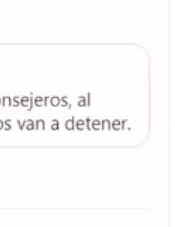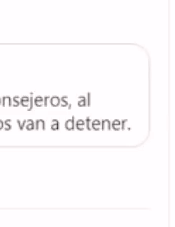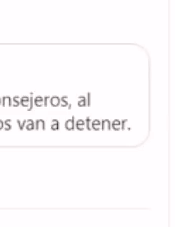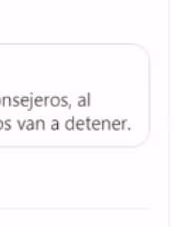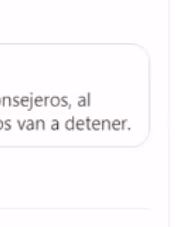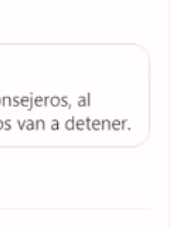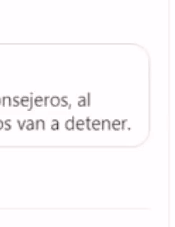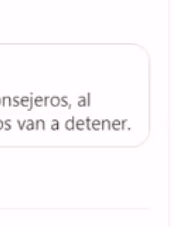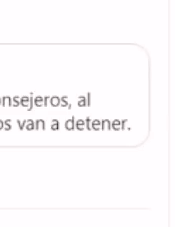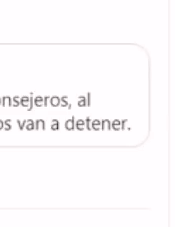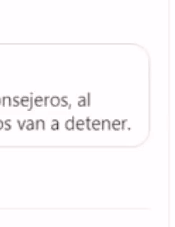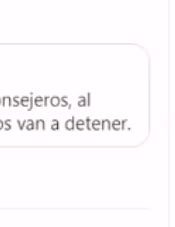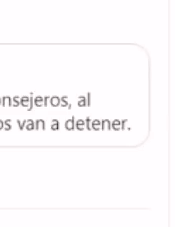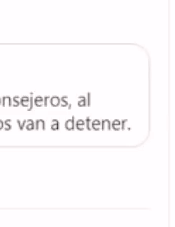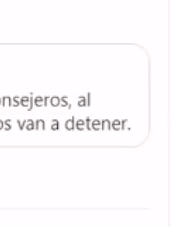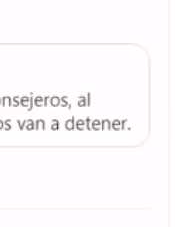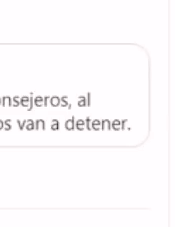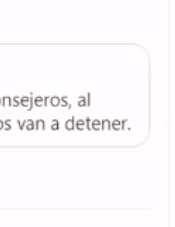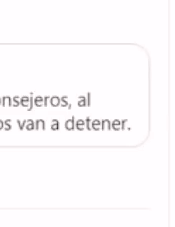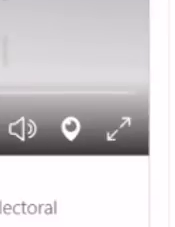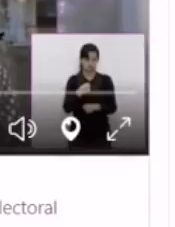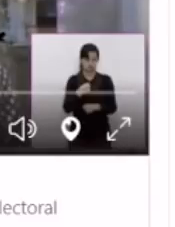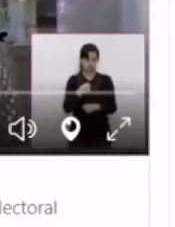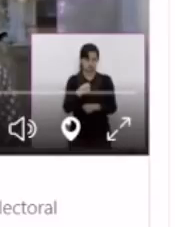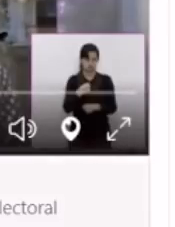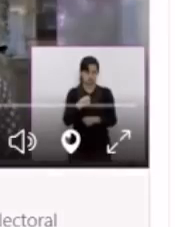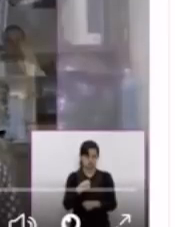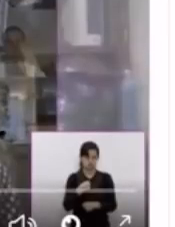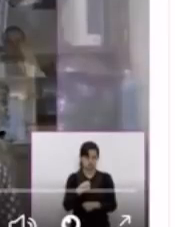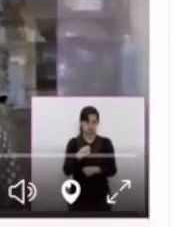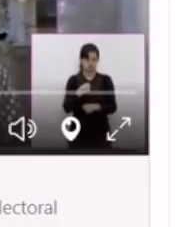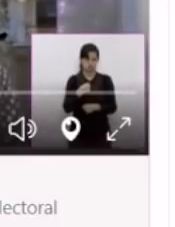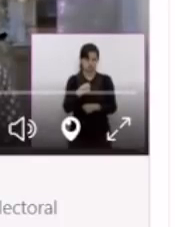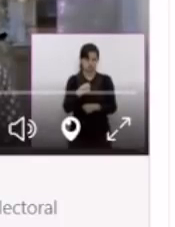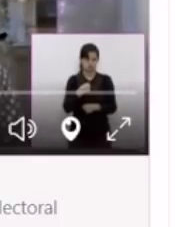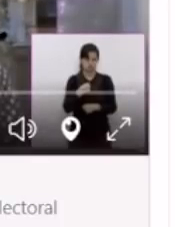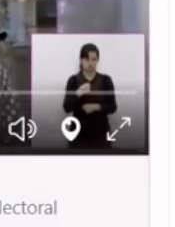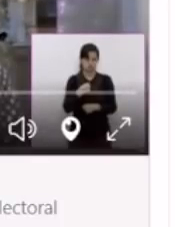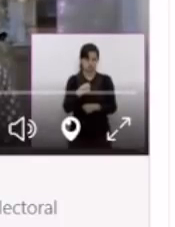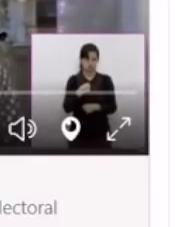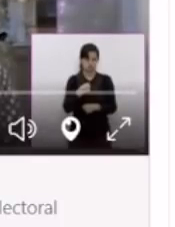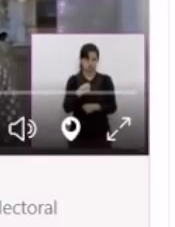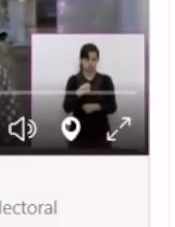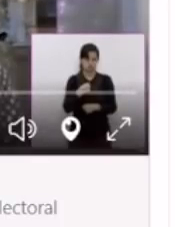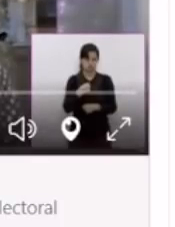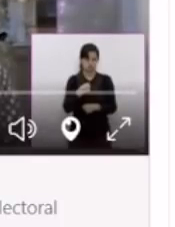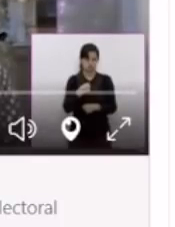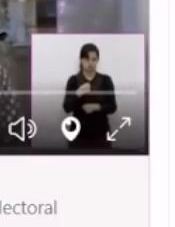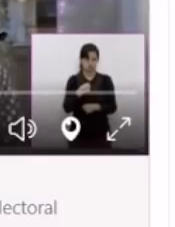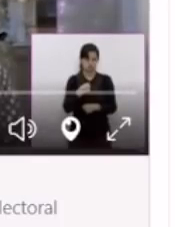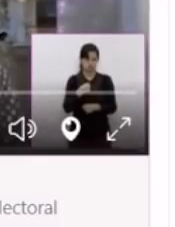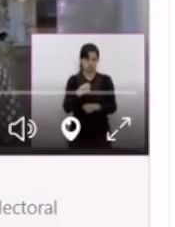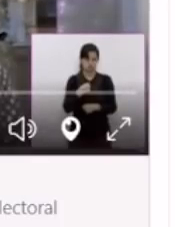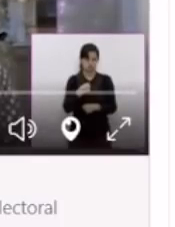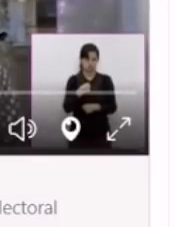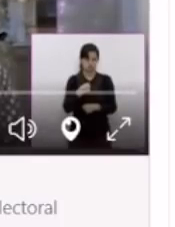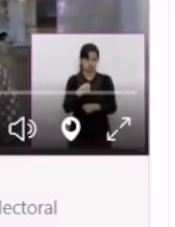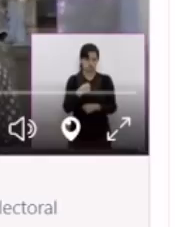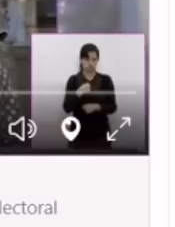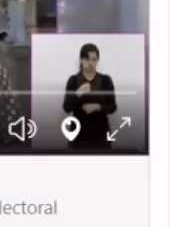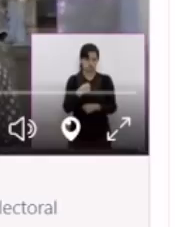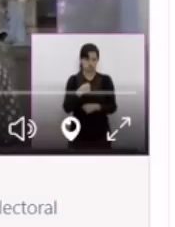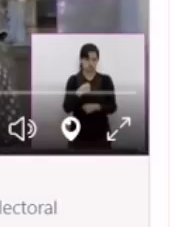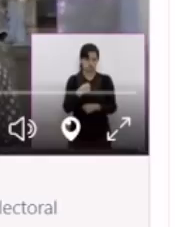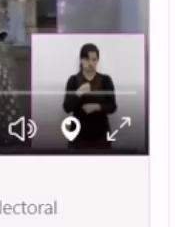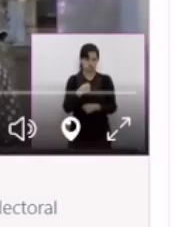alerta no le creo ni a lorenzo córdova ni a ciro murayama y aquí tenemos los argumentos que evidencian que